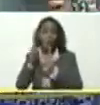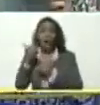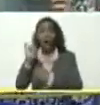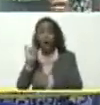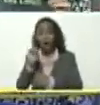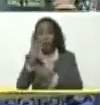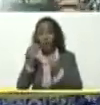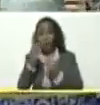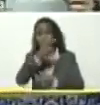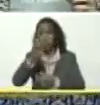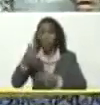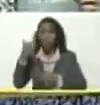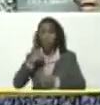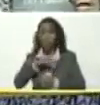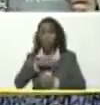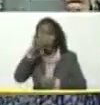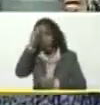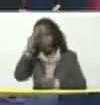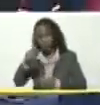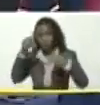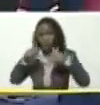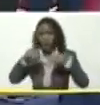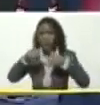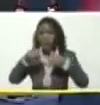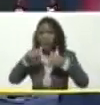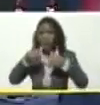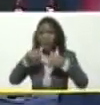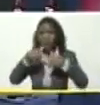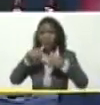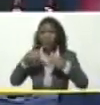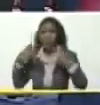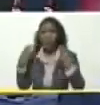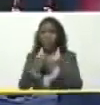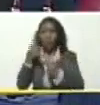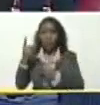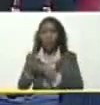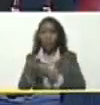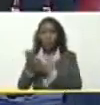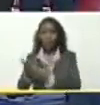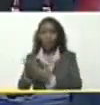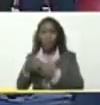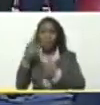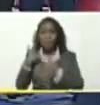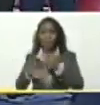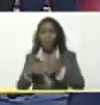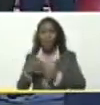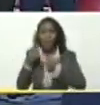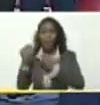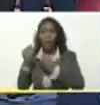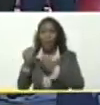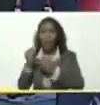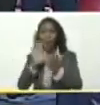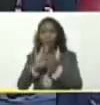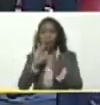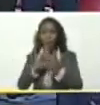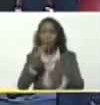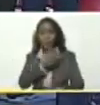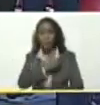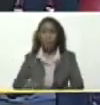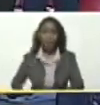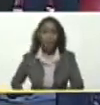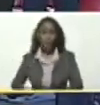de personas que hoy estamos también reconociendo aquí a través de los compañeros que reciben estas menciones. Vamos a darle el pase al ciudadano presidente